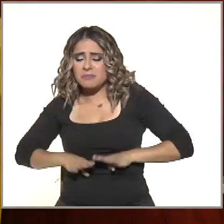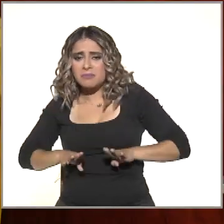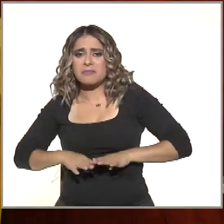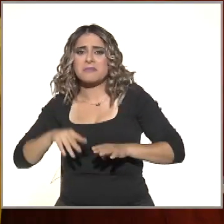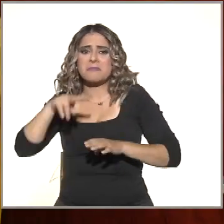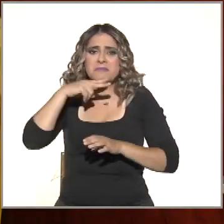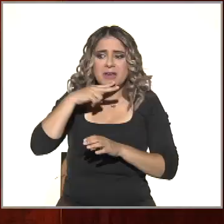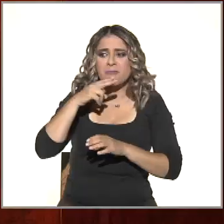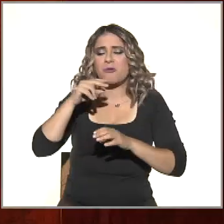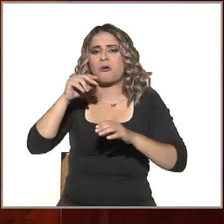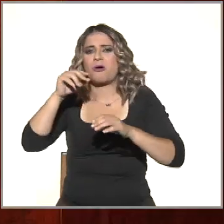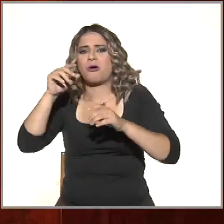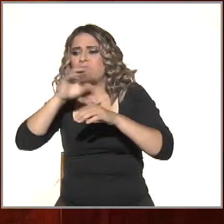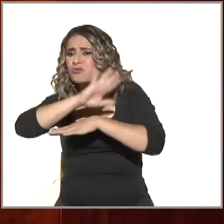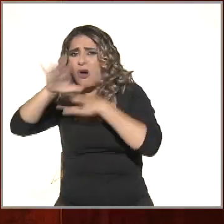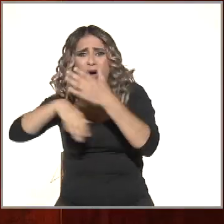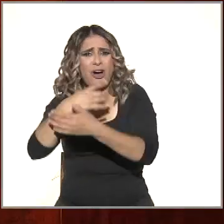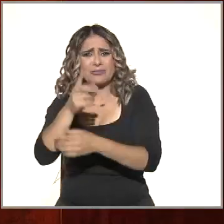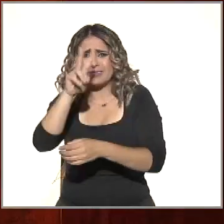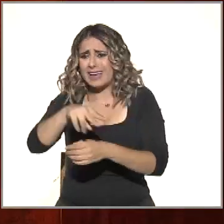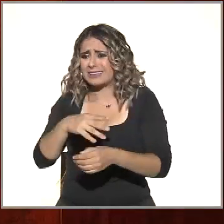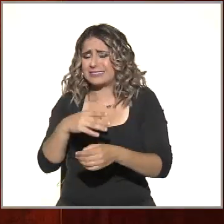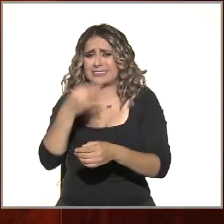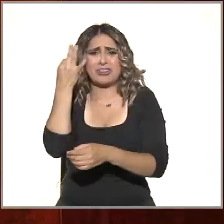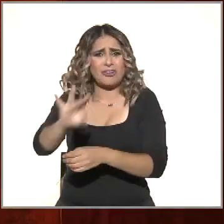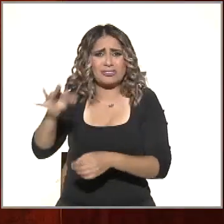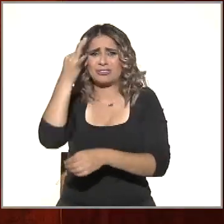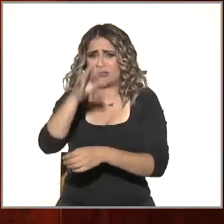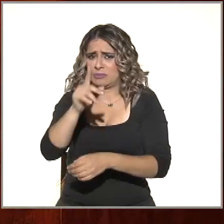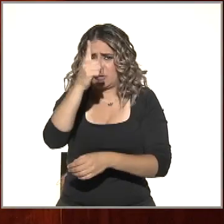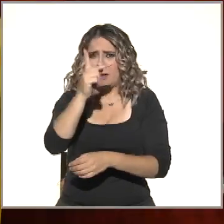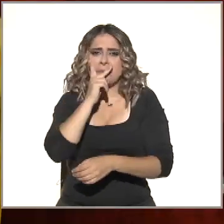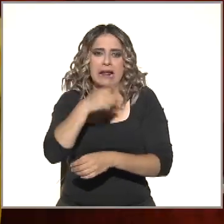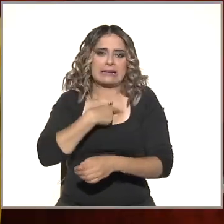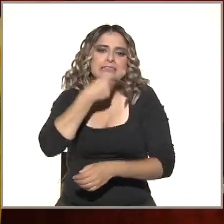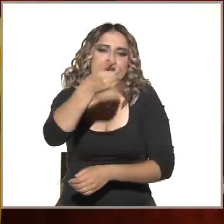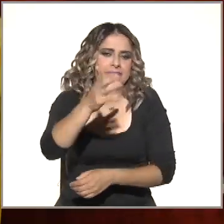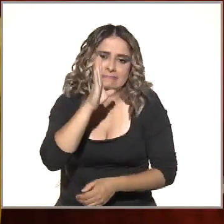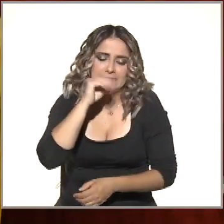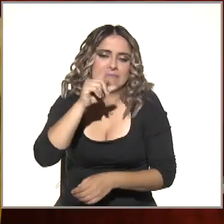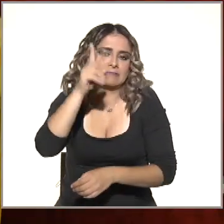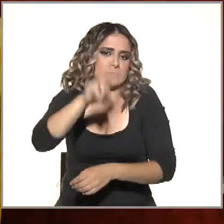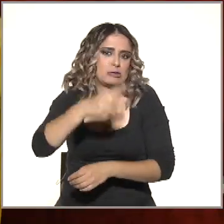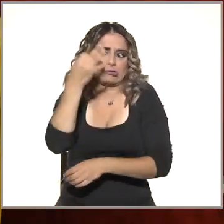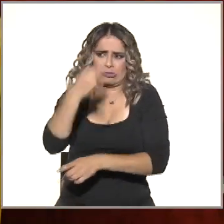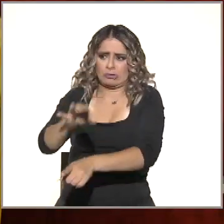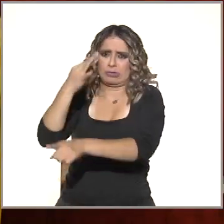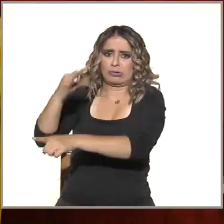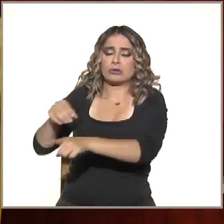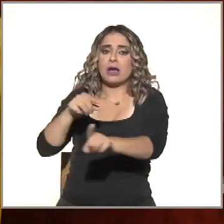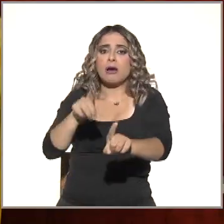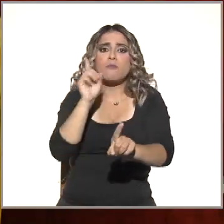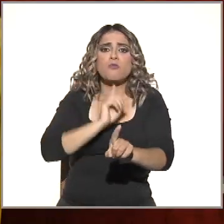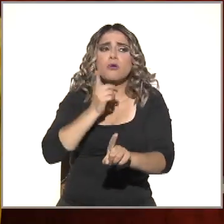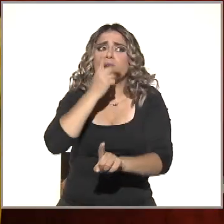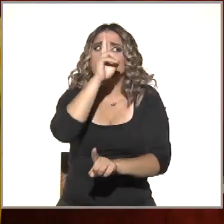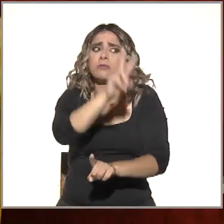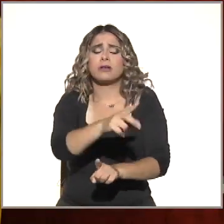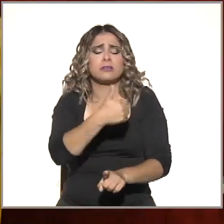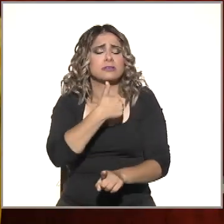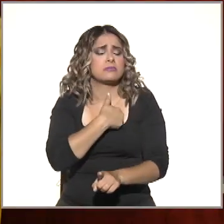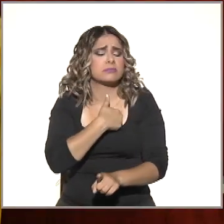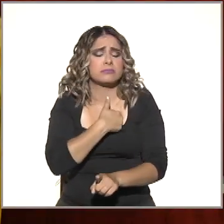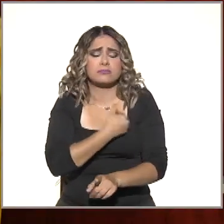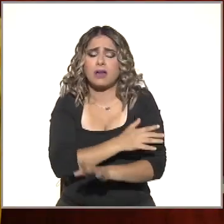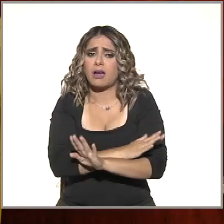no puedo repetir aquí, porque es una palabra muy grosera. Y ella realmente venía a consulta justamente por eso,